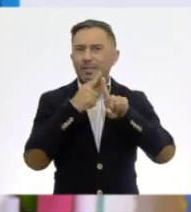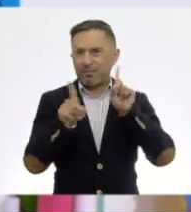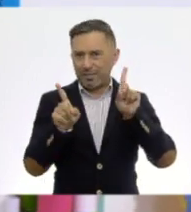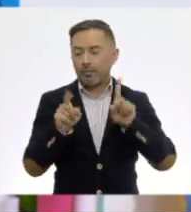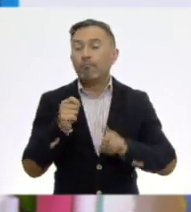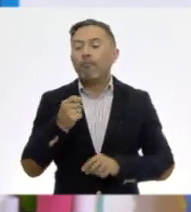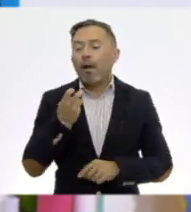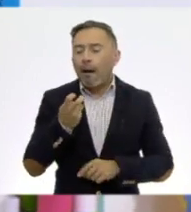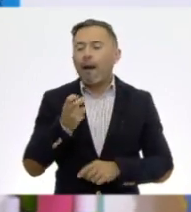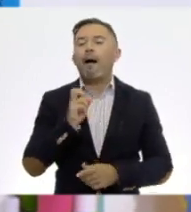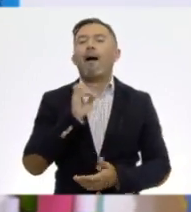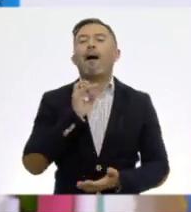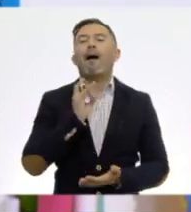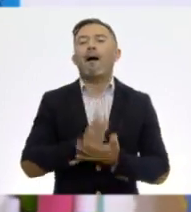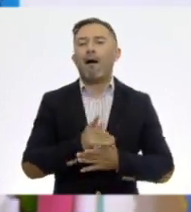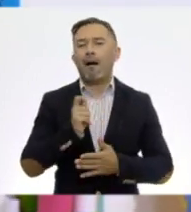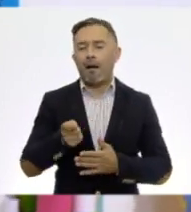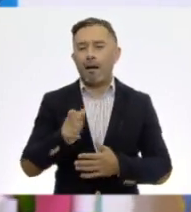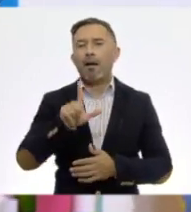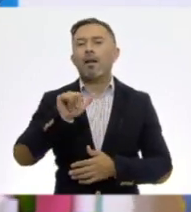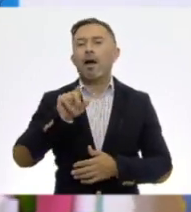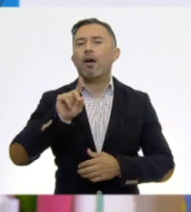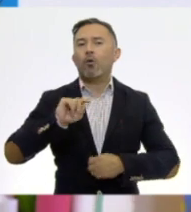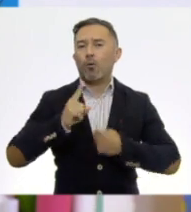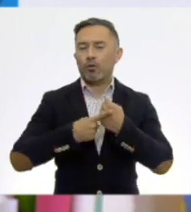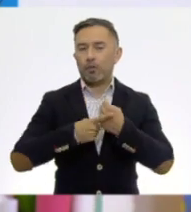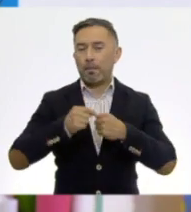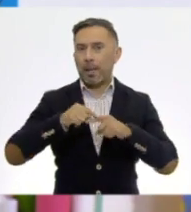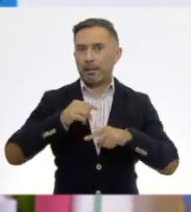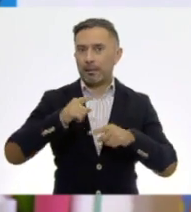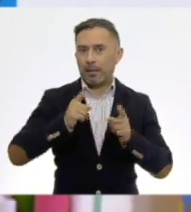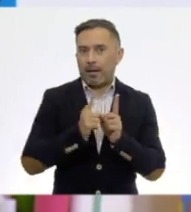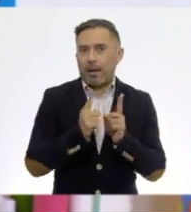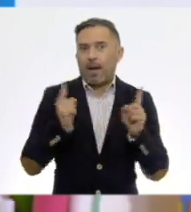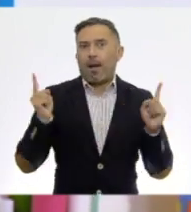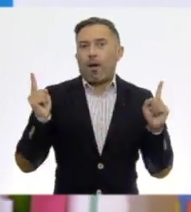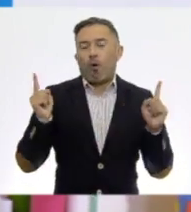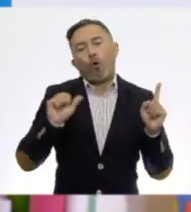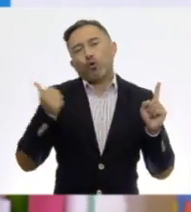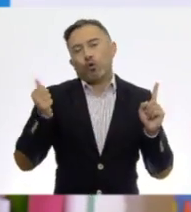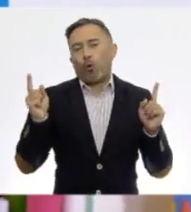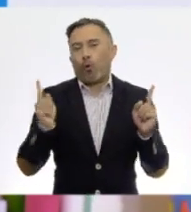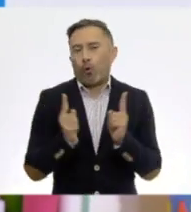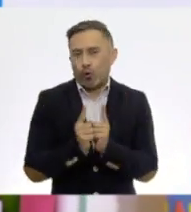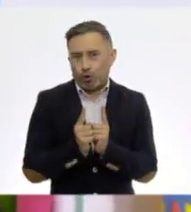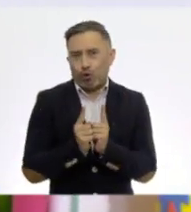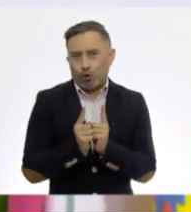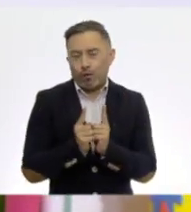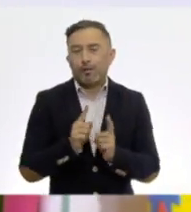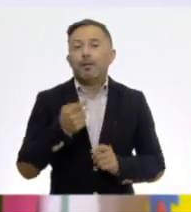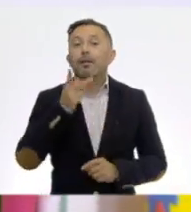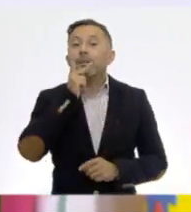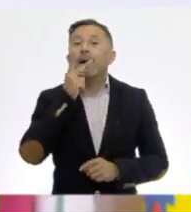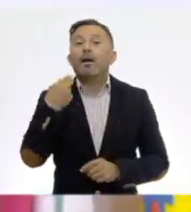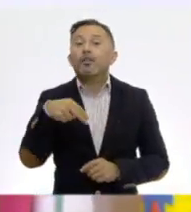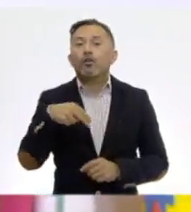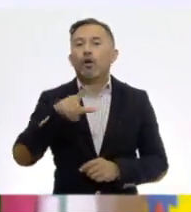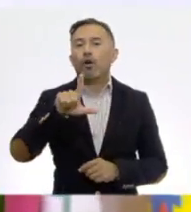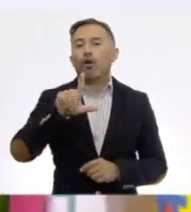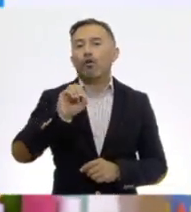decimos que sus lados o sus aristas son más largas o más cortos. Estamos hablando de longitud, de